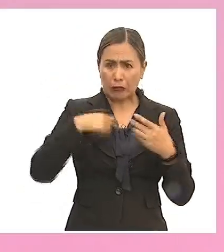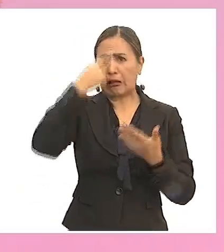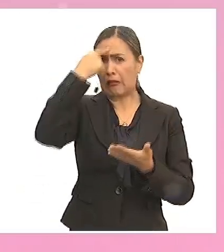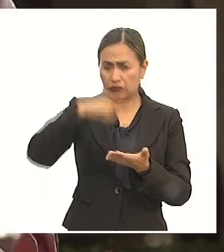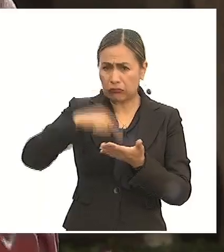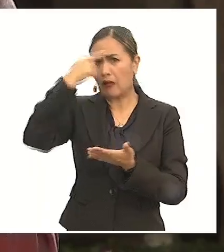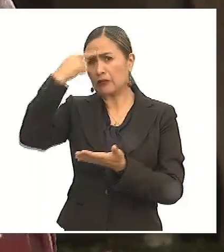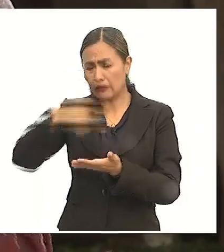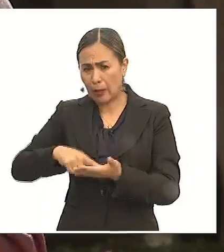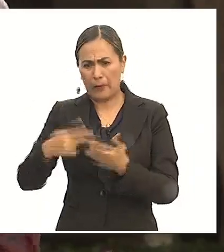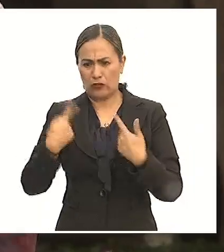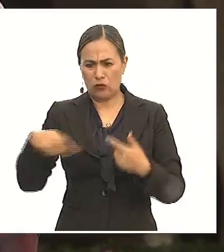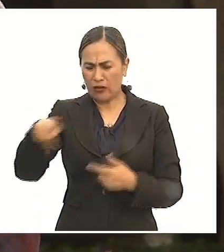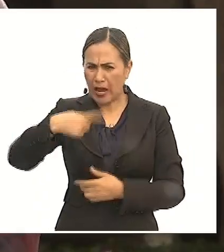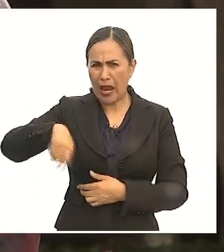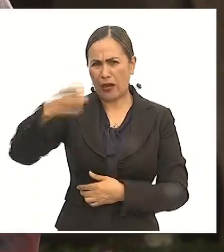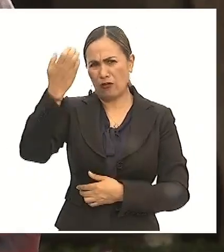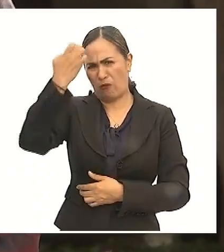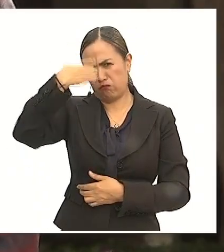no solo los expertos,